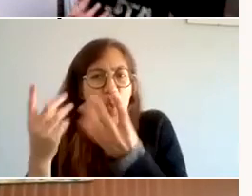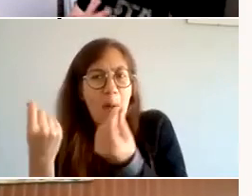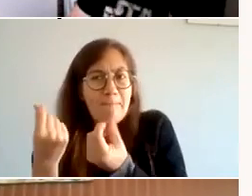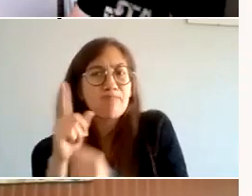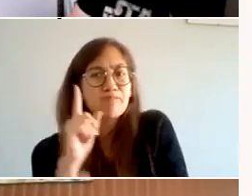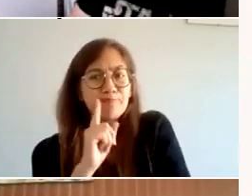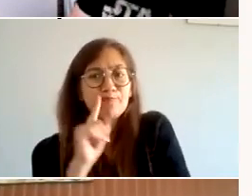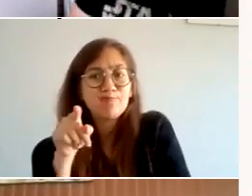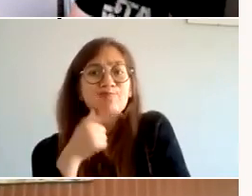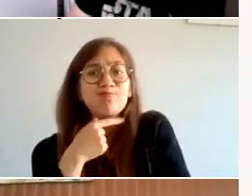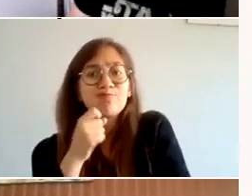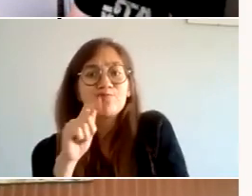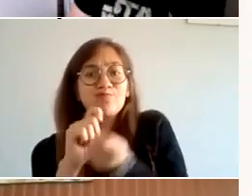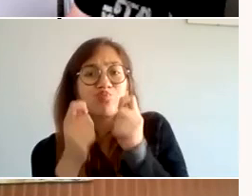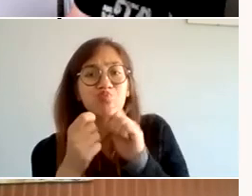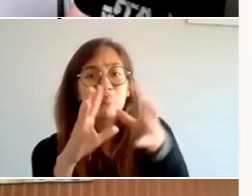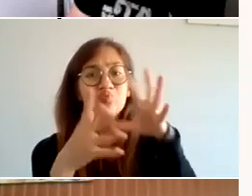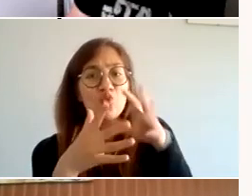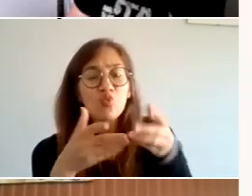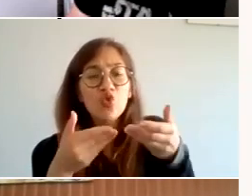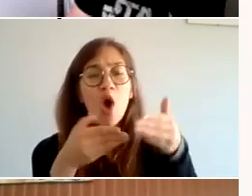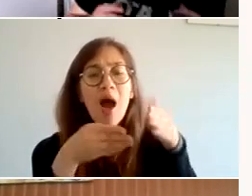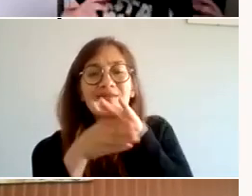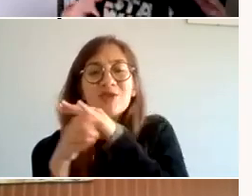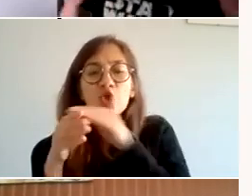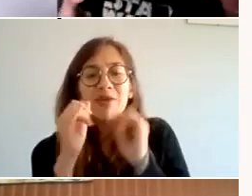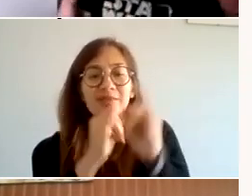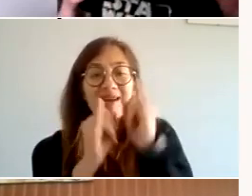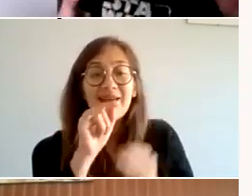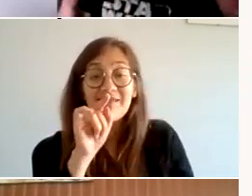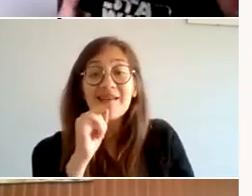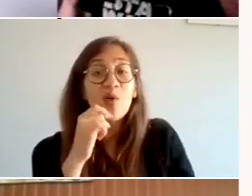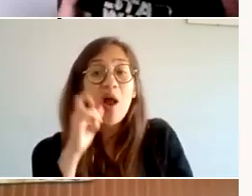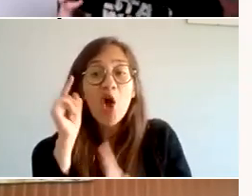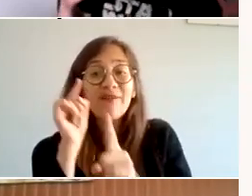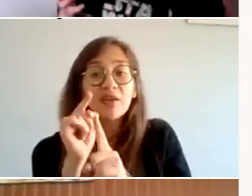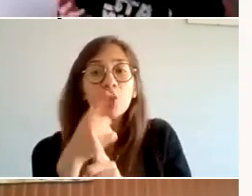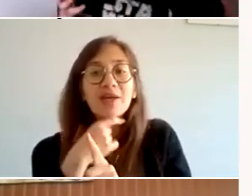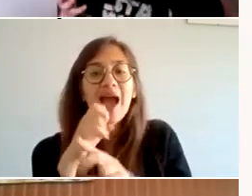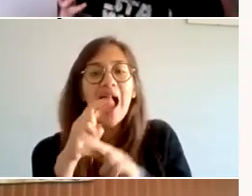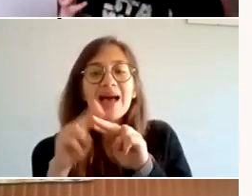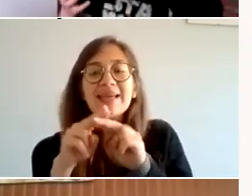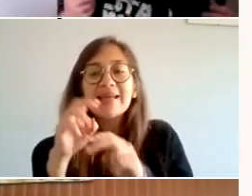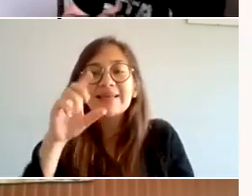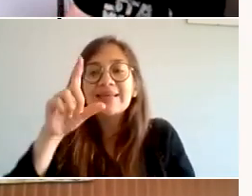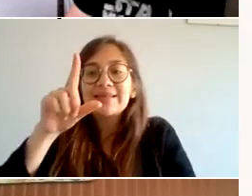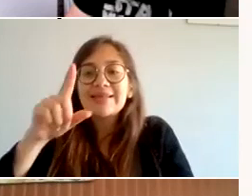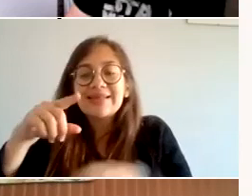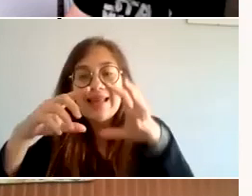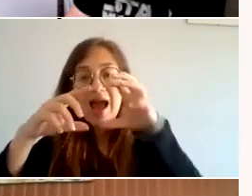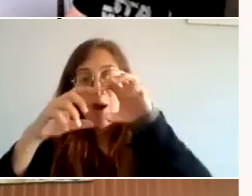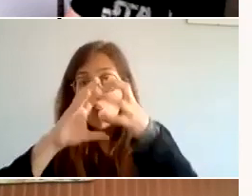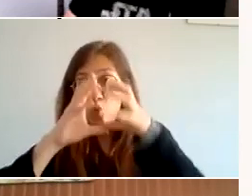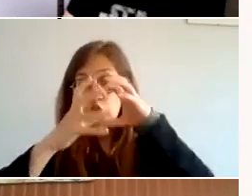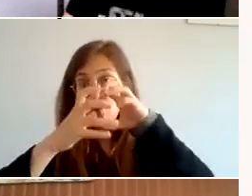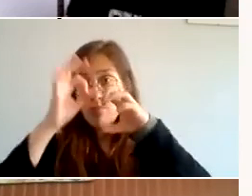cosas para cambiar el mundo y que quiere crear esta red de satélites globales.